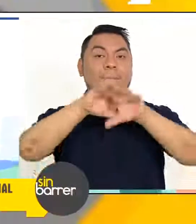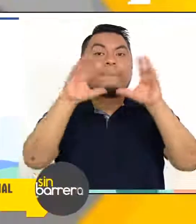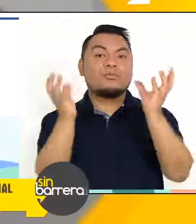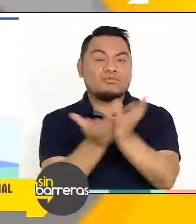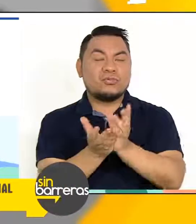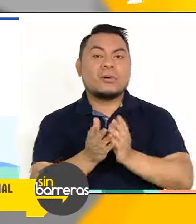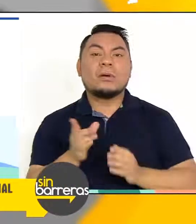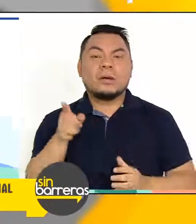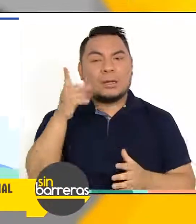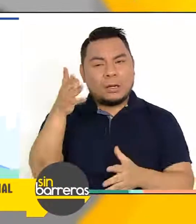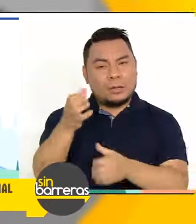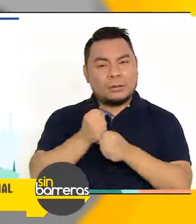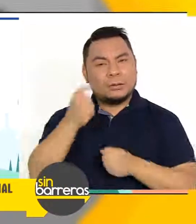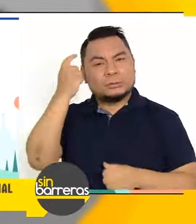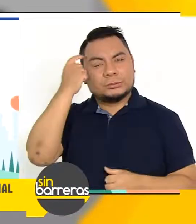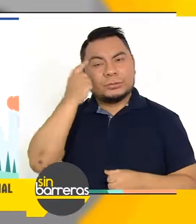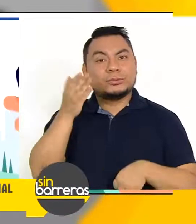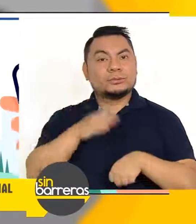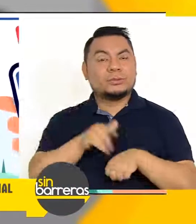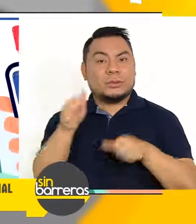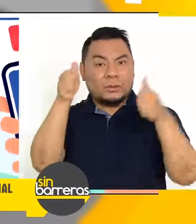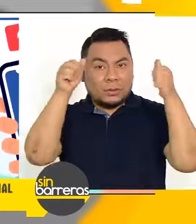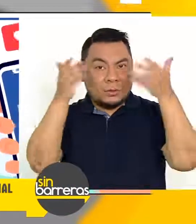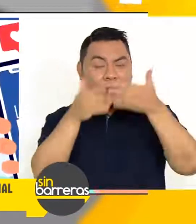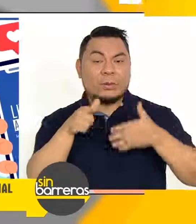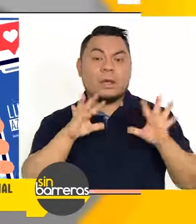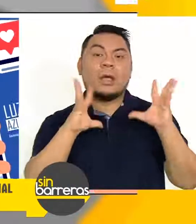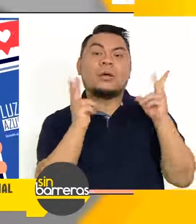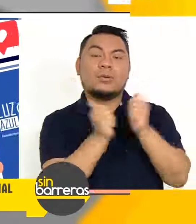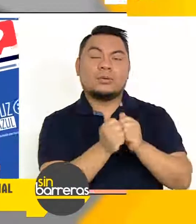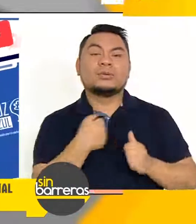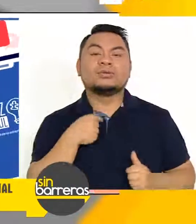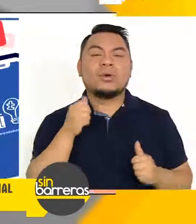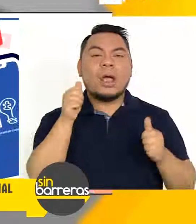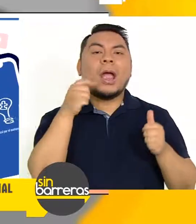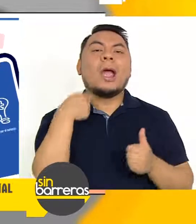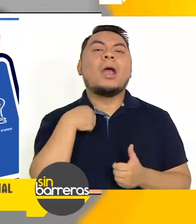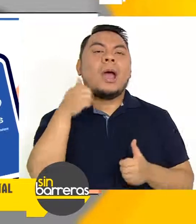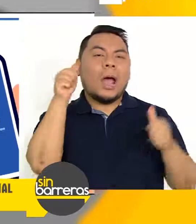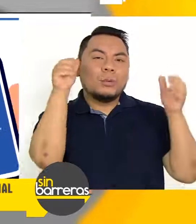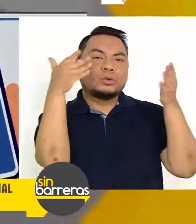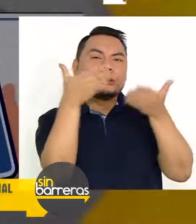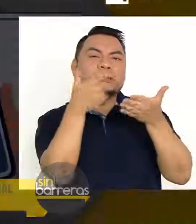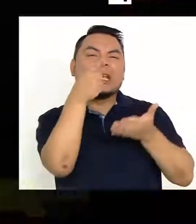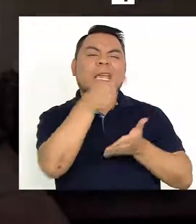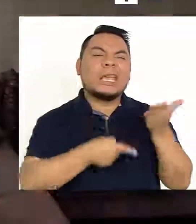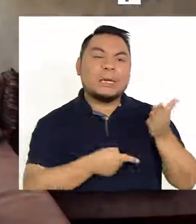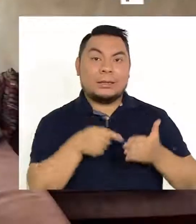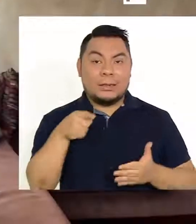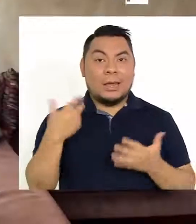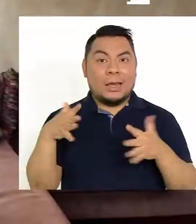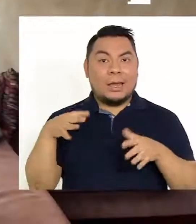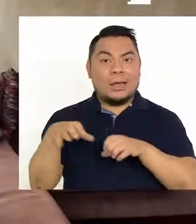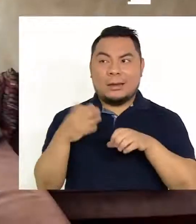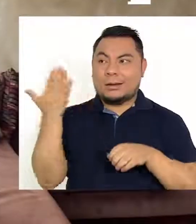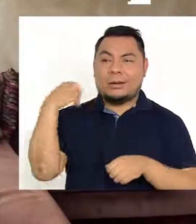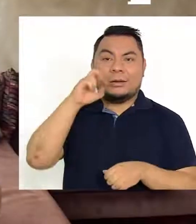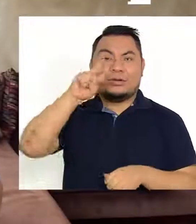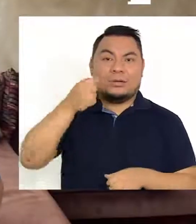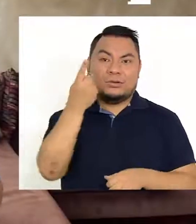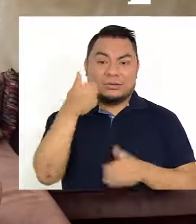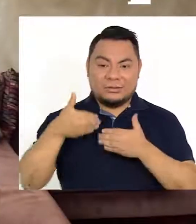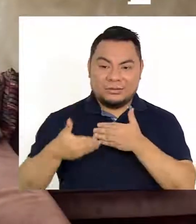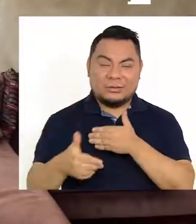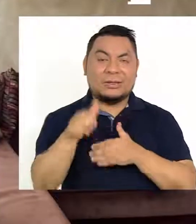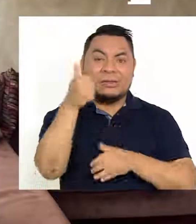Día Mundial de Toma de Conciencia sobre el Autismo. Y la asociación Soy Autista y Qué viene realizando desde el año 2011, van